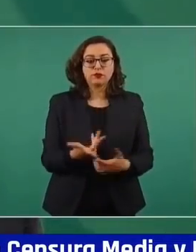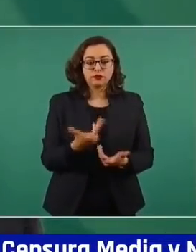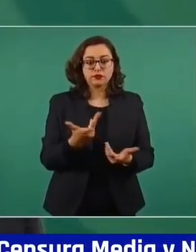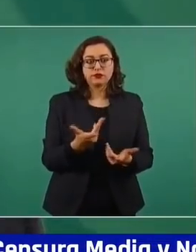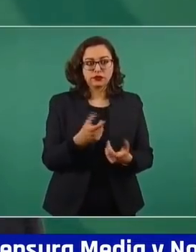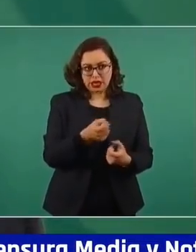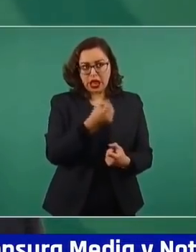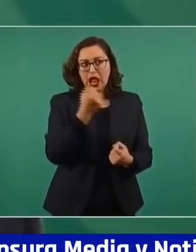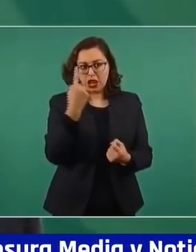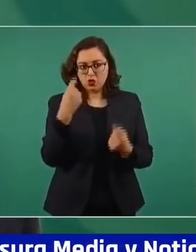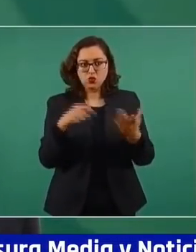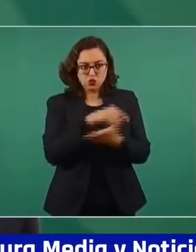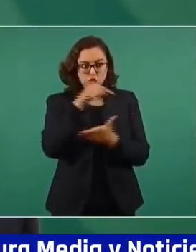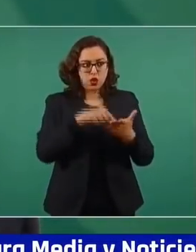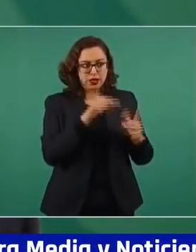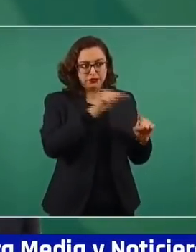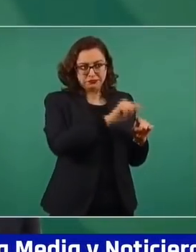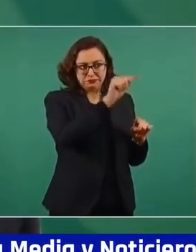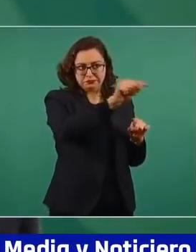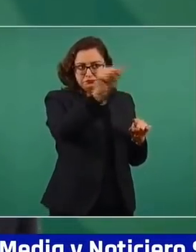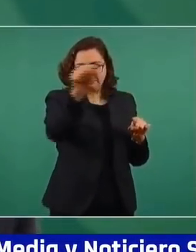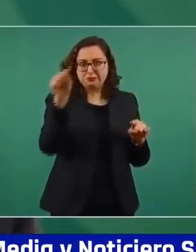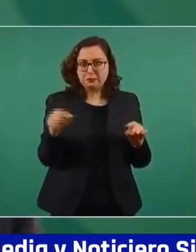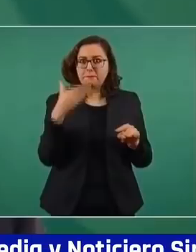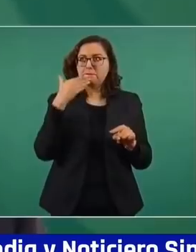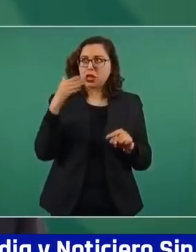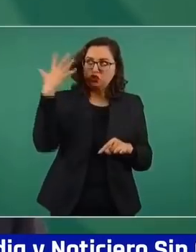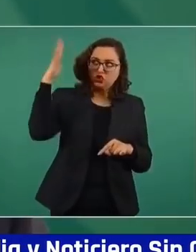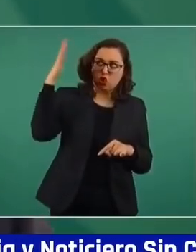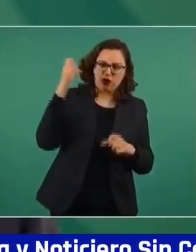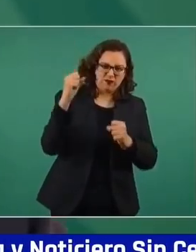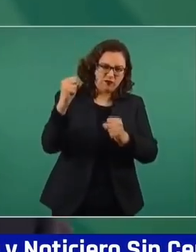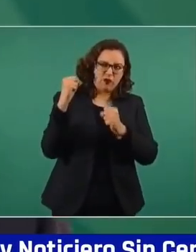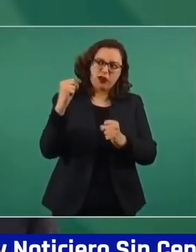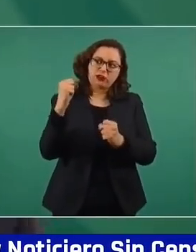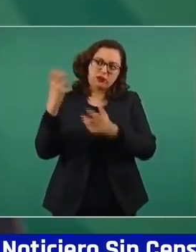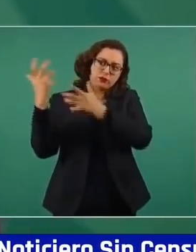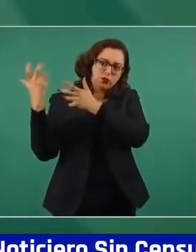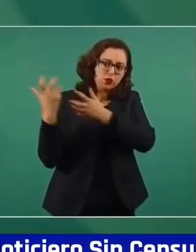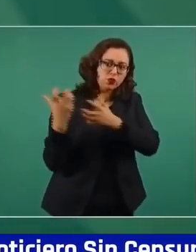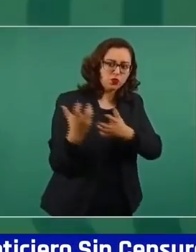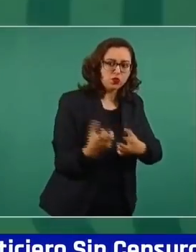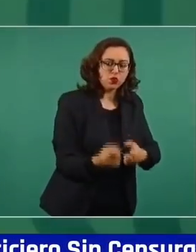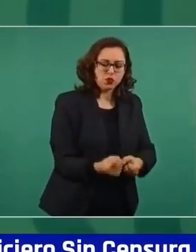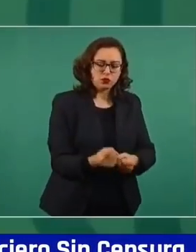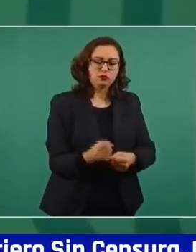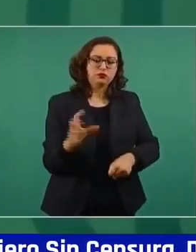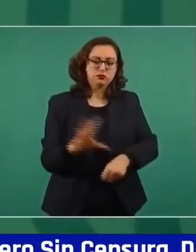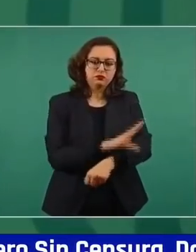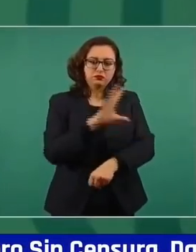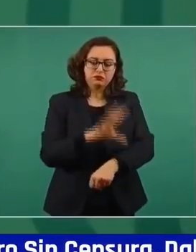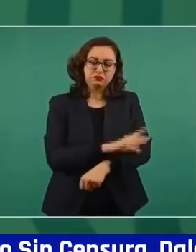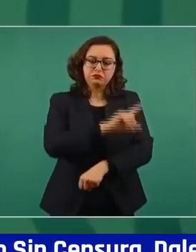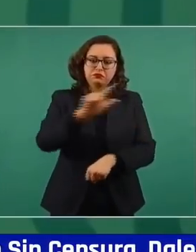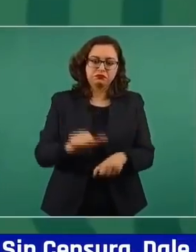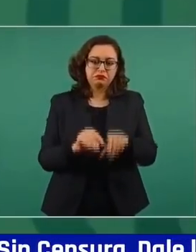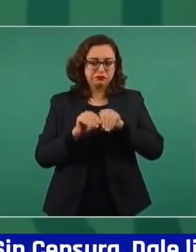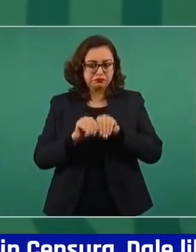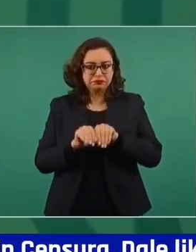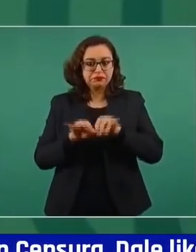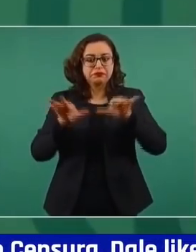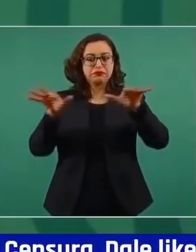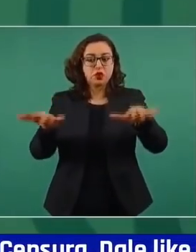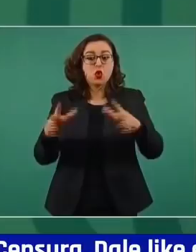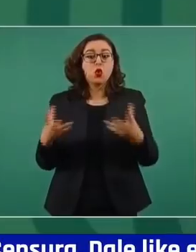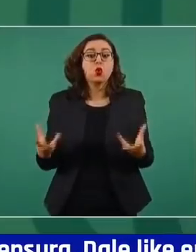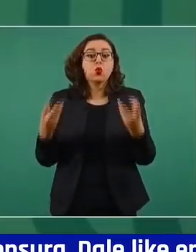adecuados y subir toda esa energía a la red? Esto en